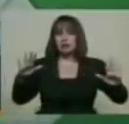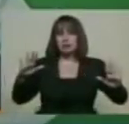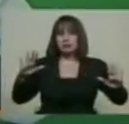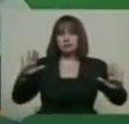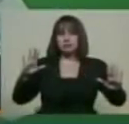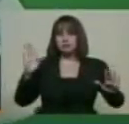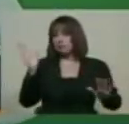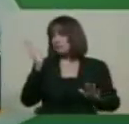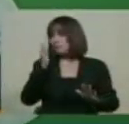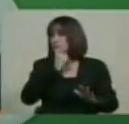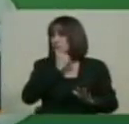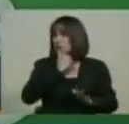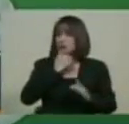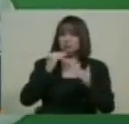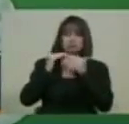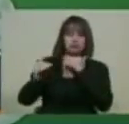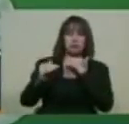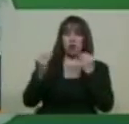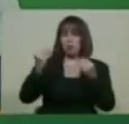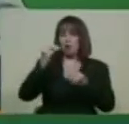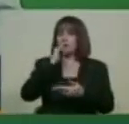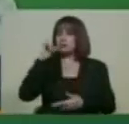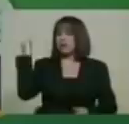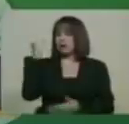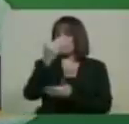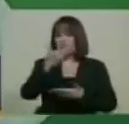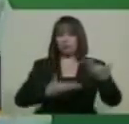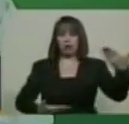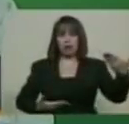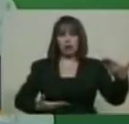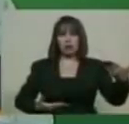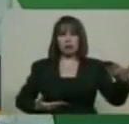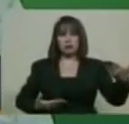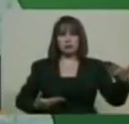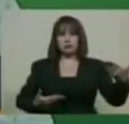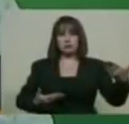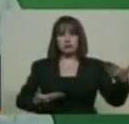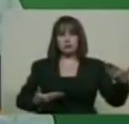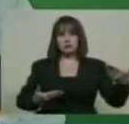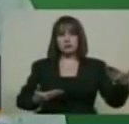inclemente en el decreto de guerra-muerte así establecido.